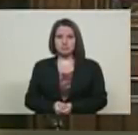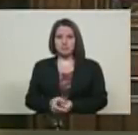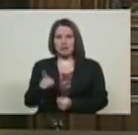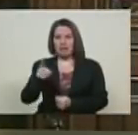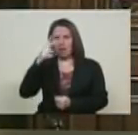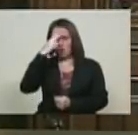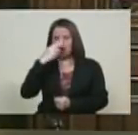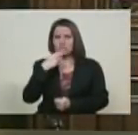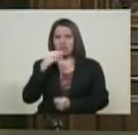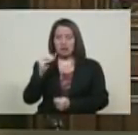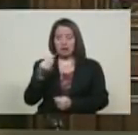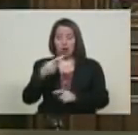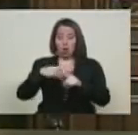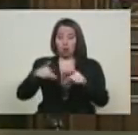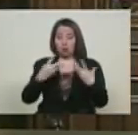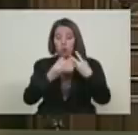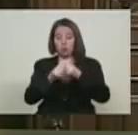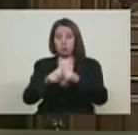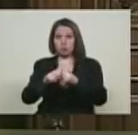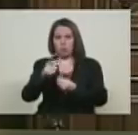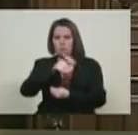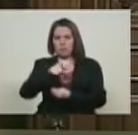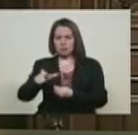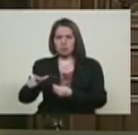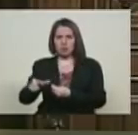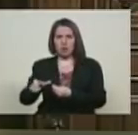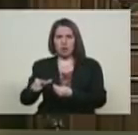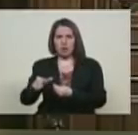la persona que servía como